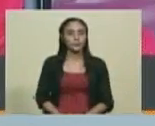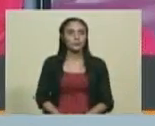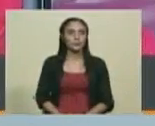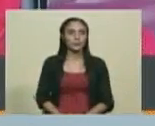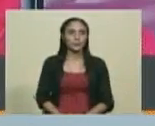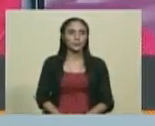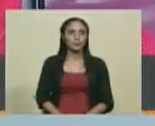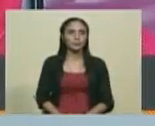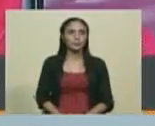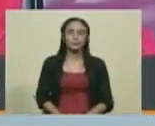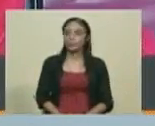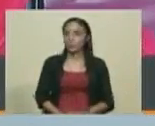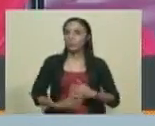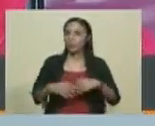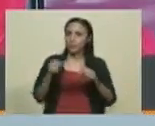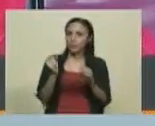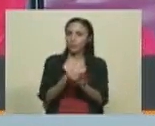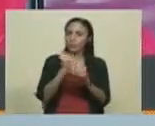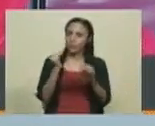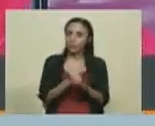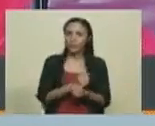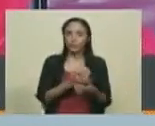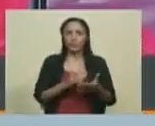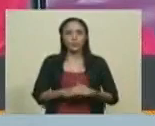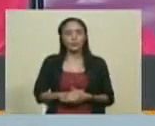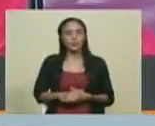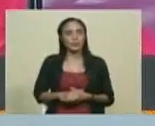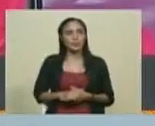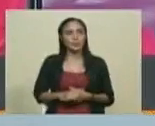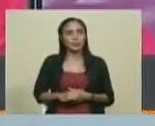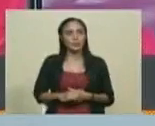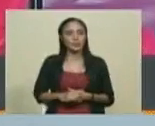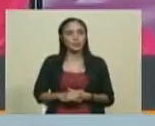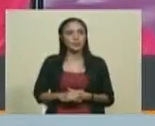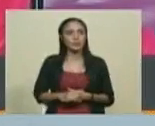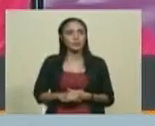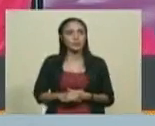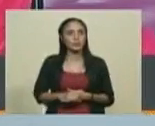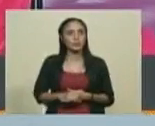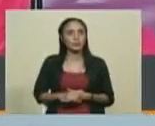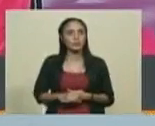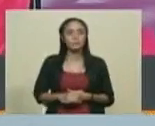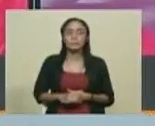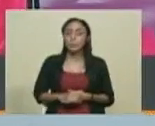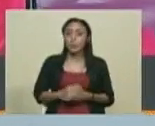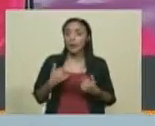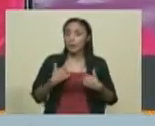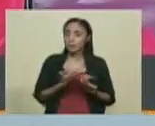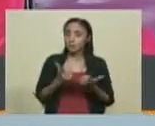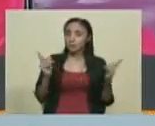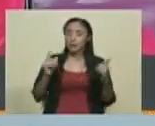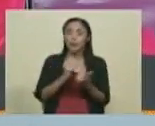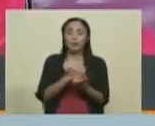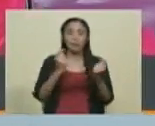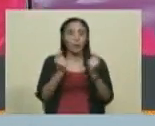ir ejecutando todas las acciones que son las medidas que van a permitir